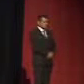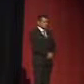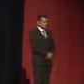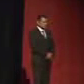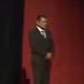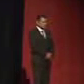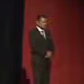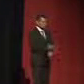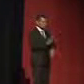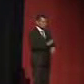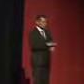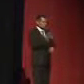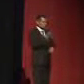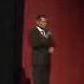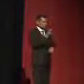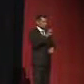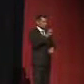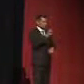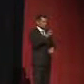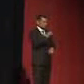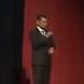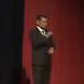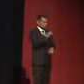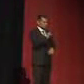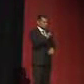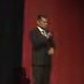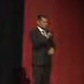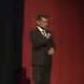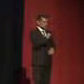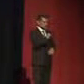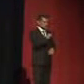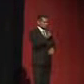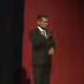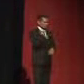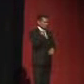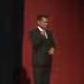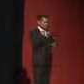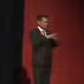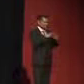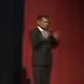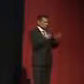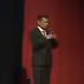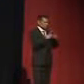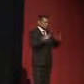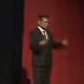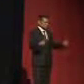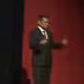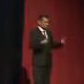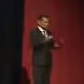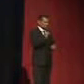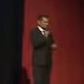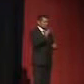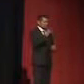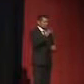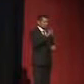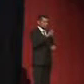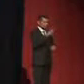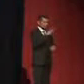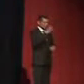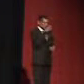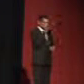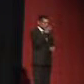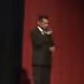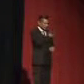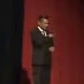la asesora económica principal de iniciativa política del desarrollo económico de áfrica ovbiagele es ex wesley